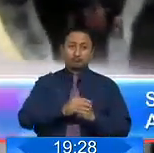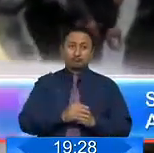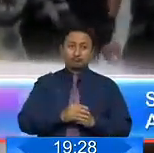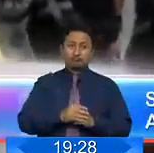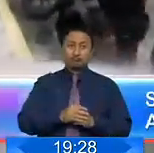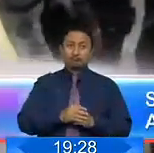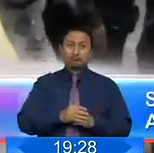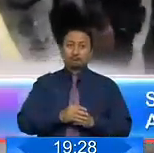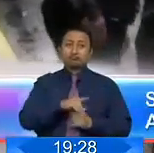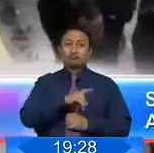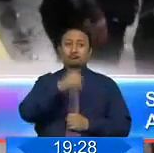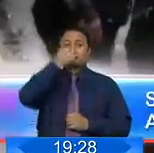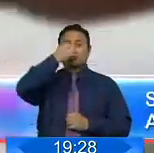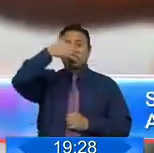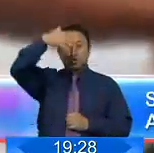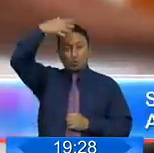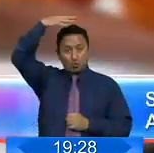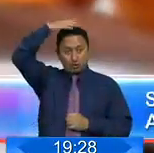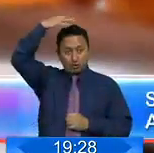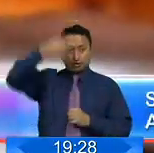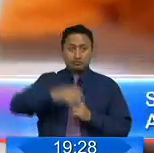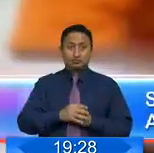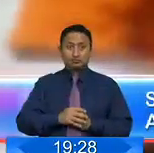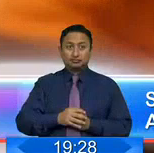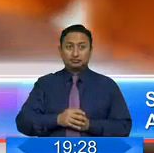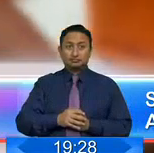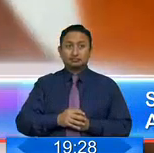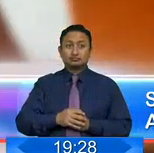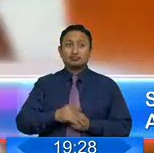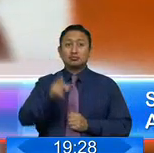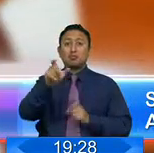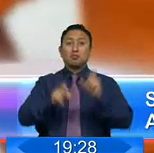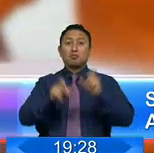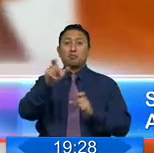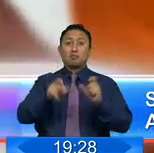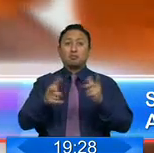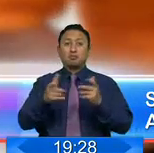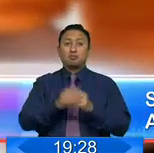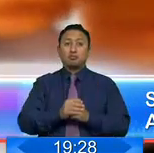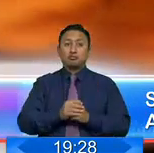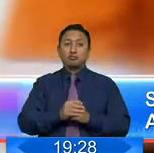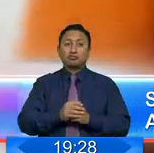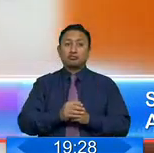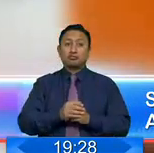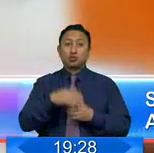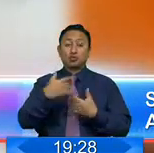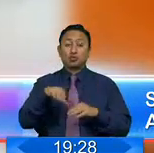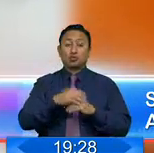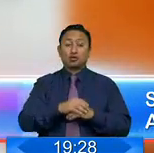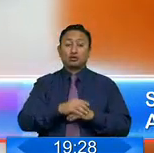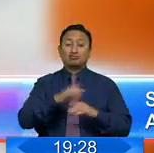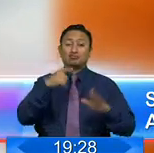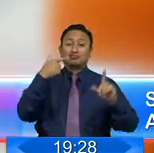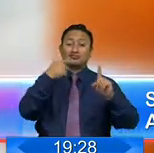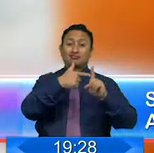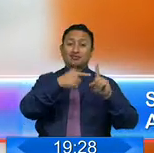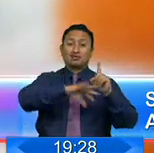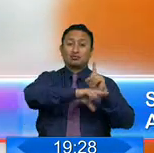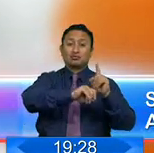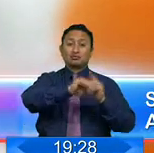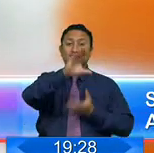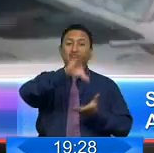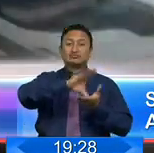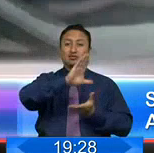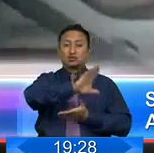país porque en Santo Domingo de los Áchilas, varios sacapintas protagonizaron un asalto de película en pleno centro de la